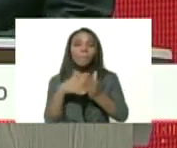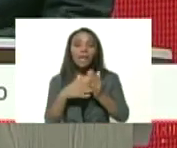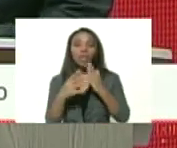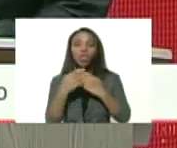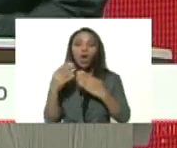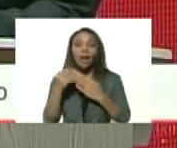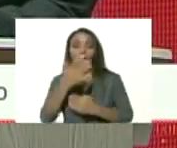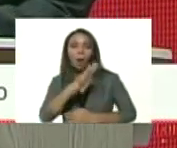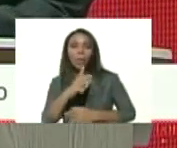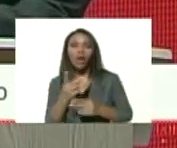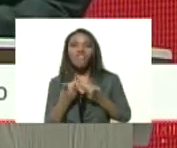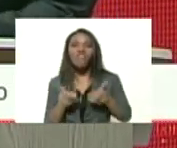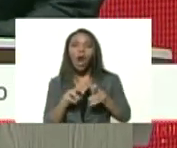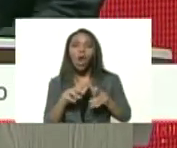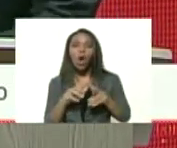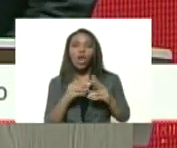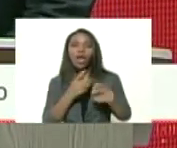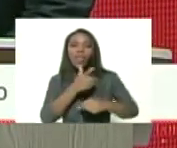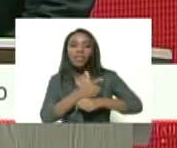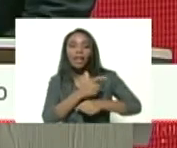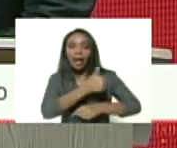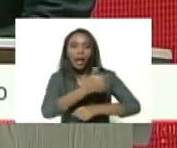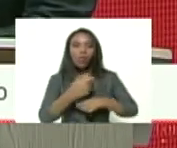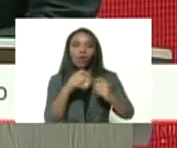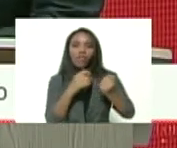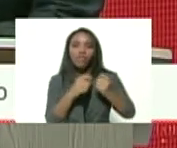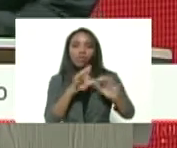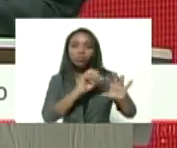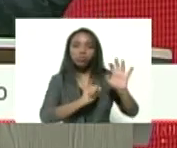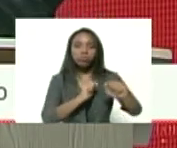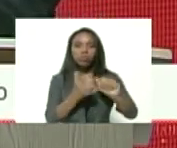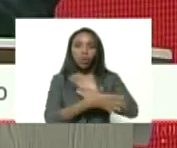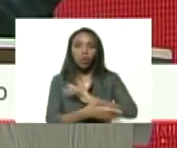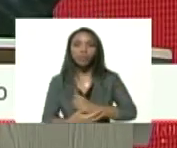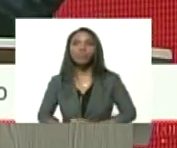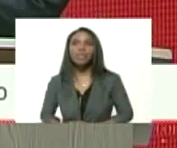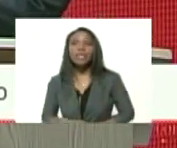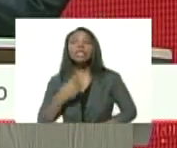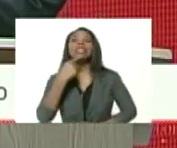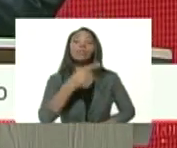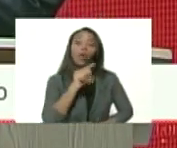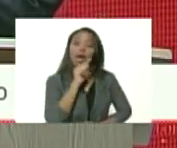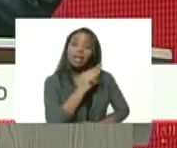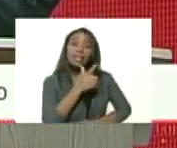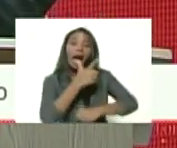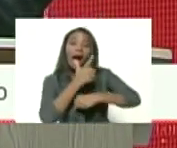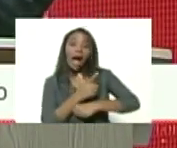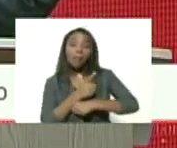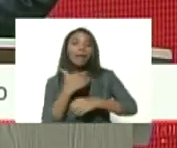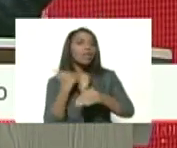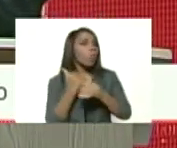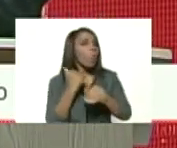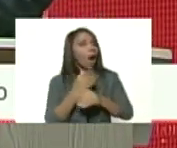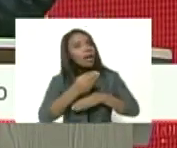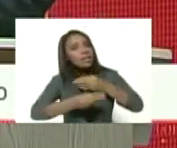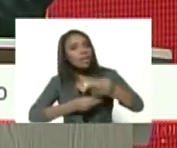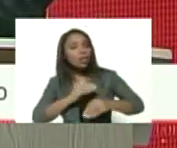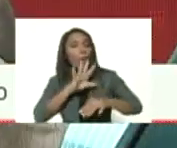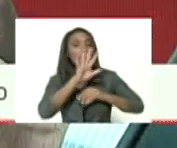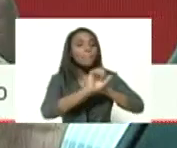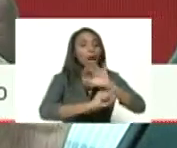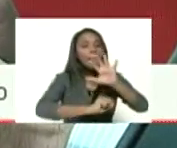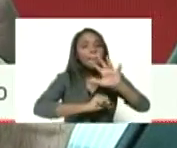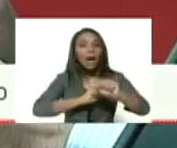$500,000. También dijimos que esas armas habían sido